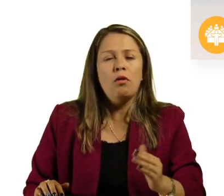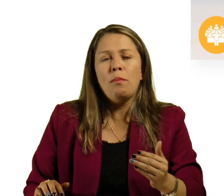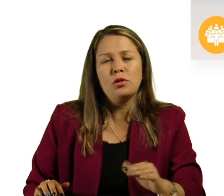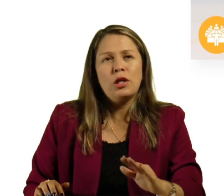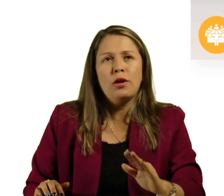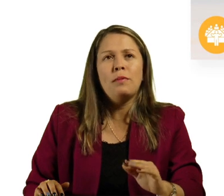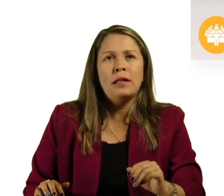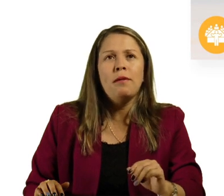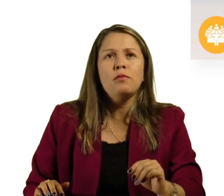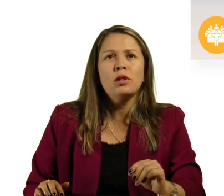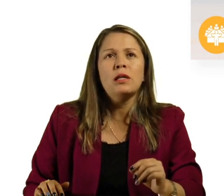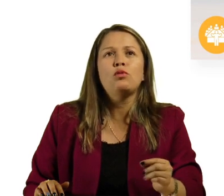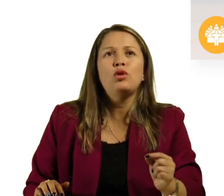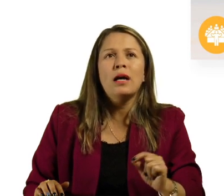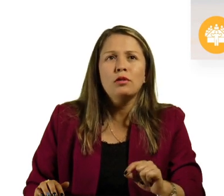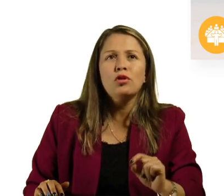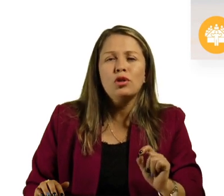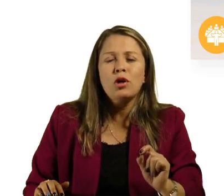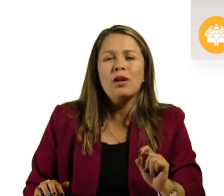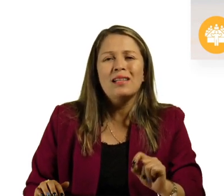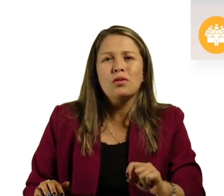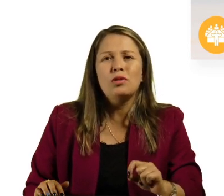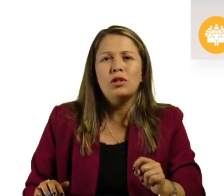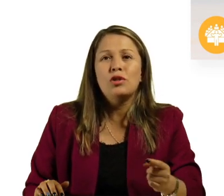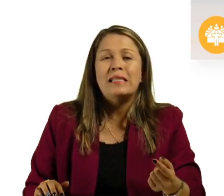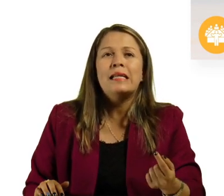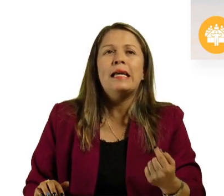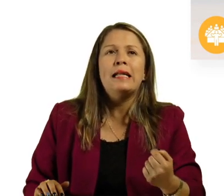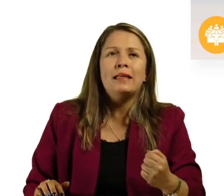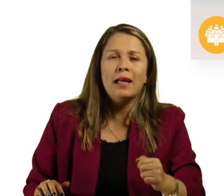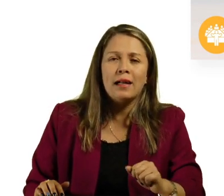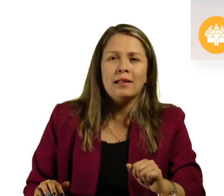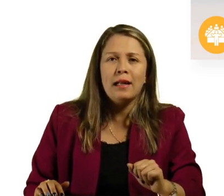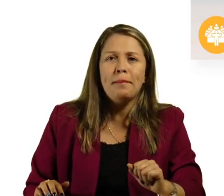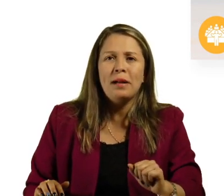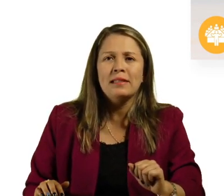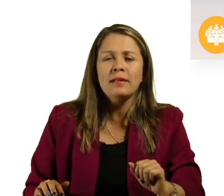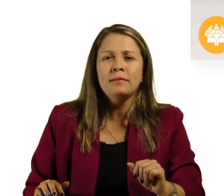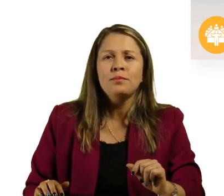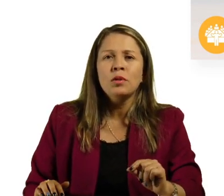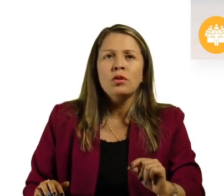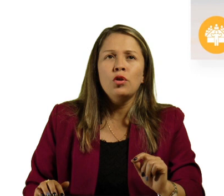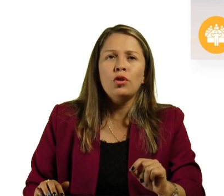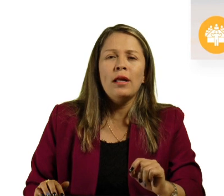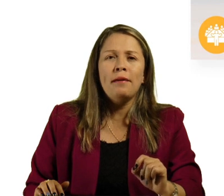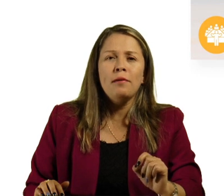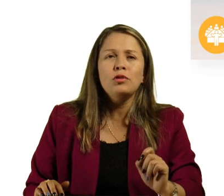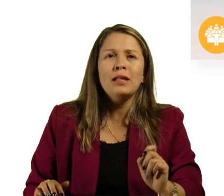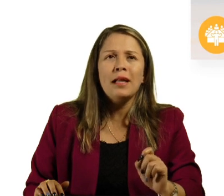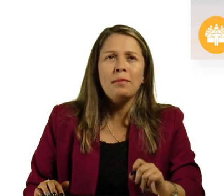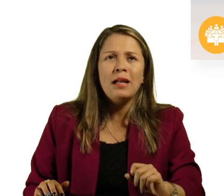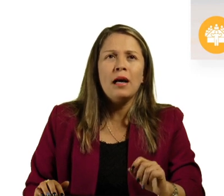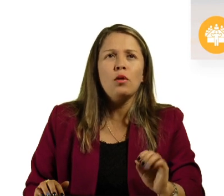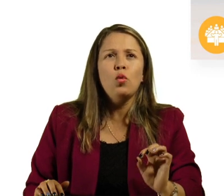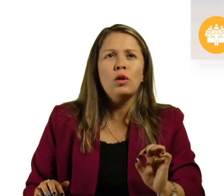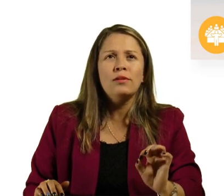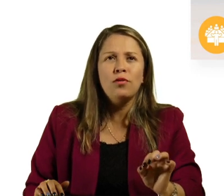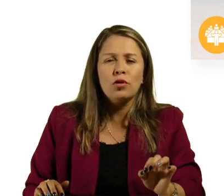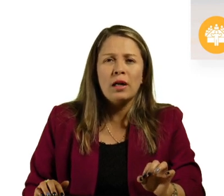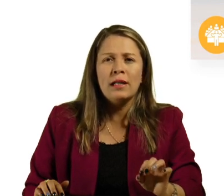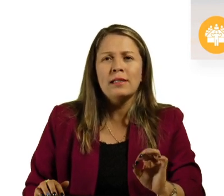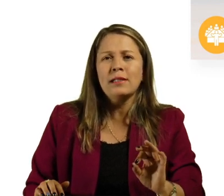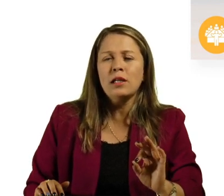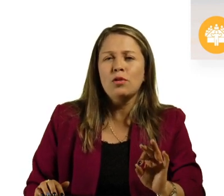Finalmente o posteriormente vamos a hacer un diagnóstico de las condiciones internas de la empresa, donde debemos determinar